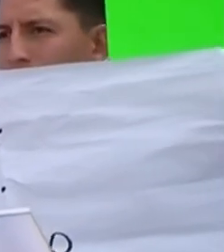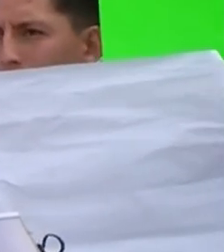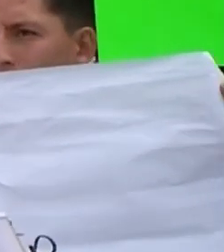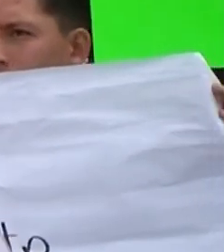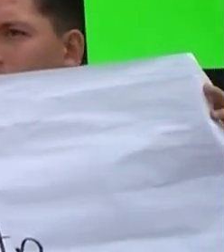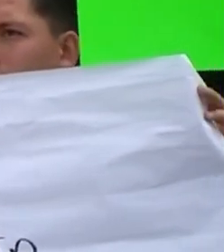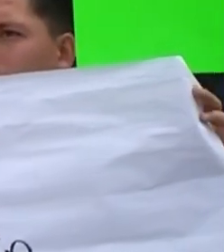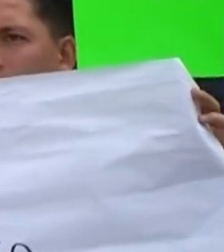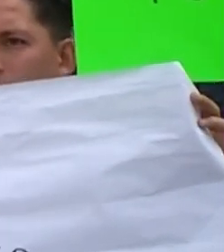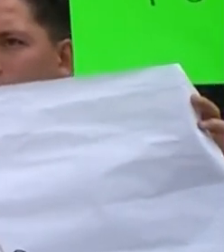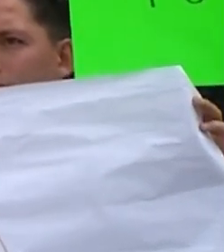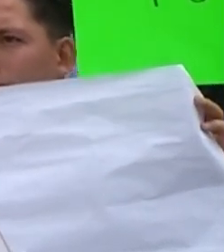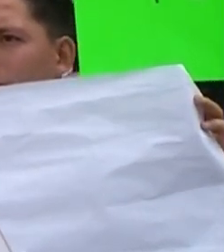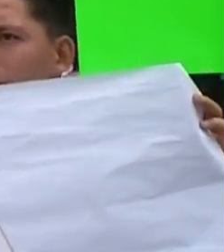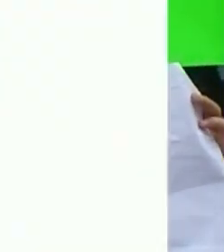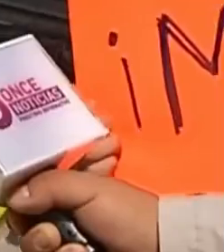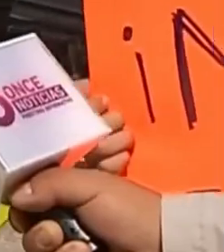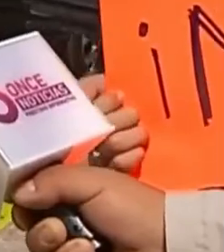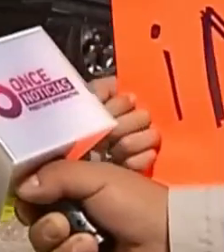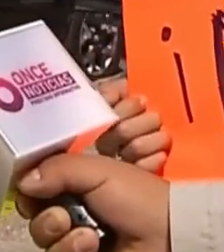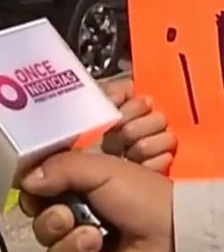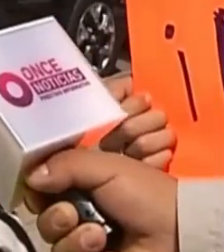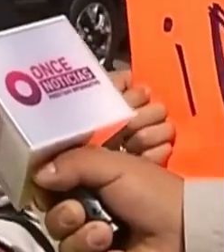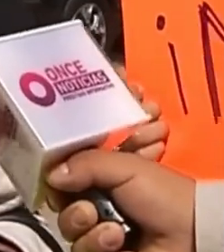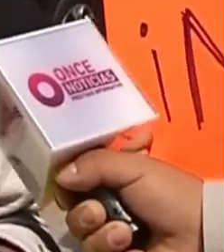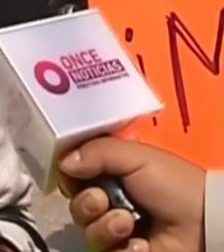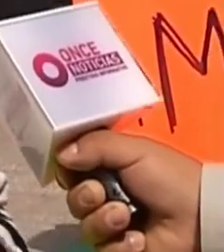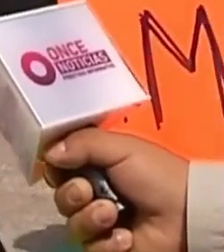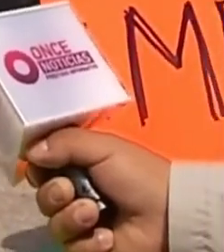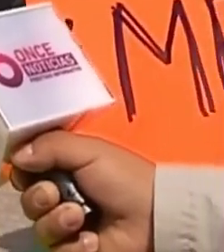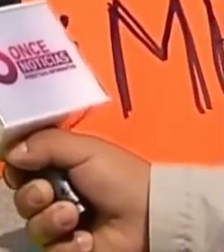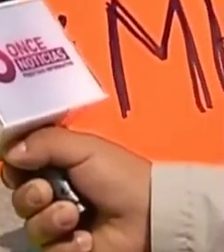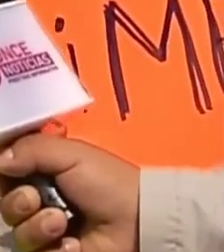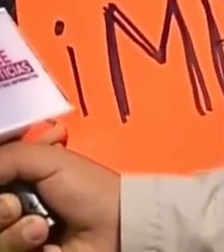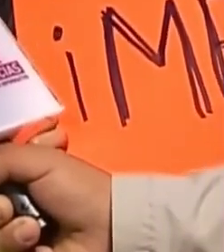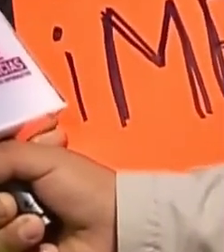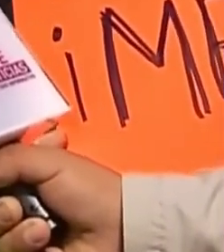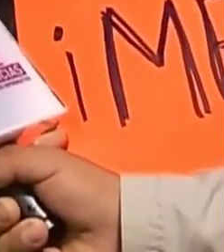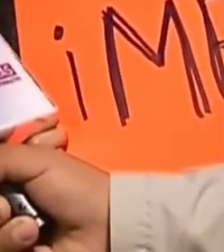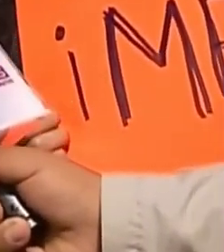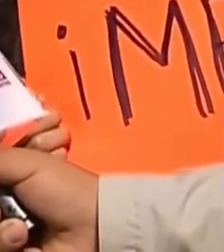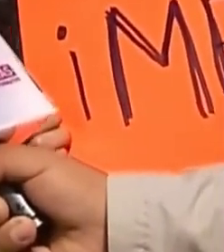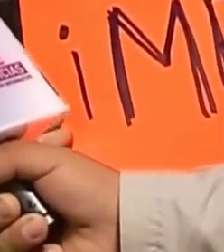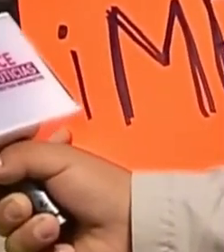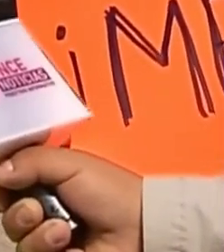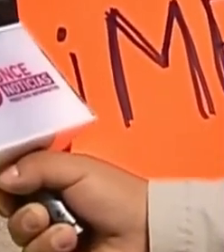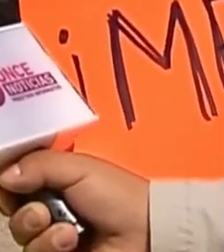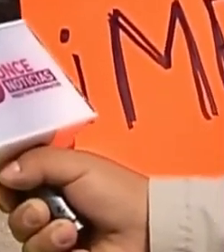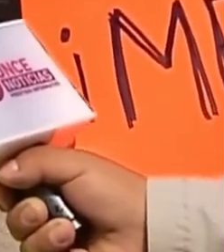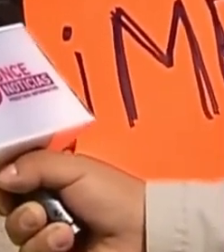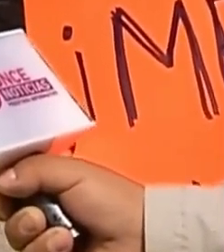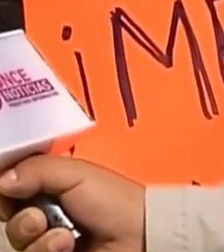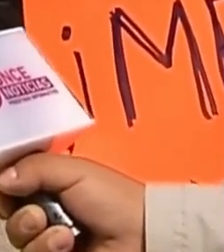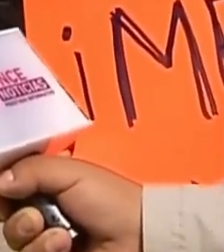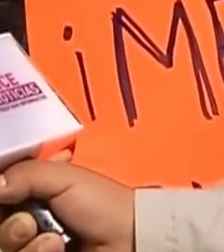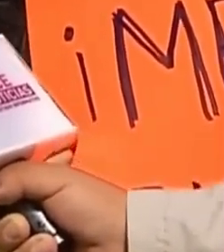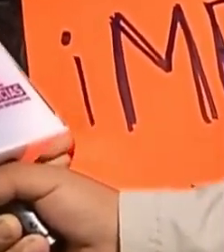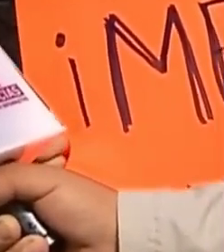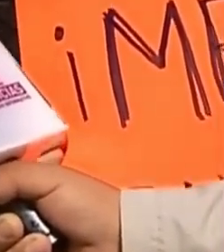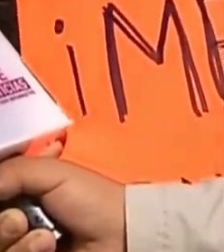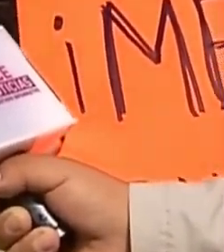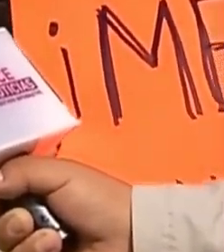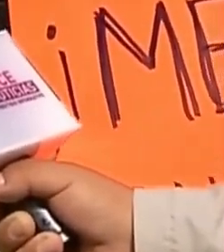reducidos, digamos en qué porcentaje. O sea, él no te puede decir cuánto, en qué fideicomisos, porque en todos, de todos nos